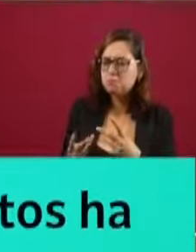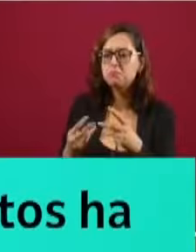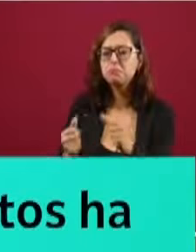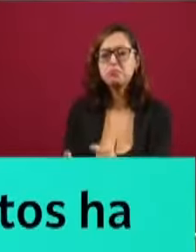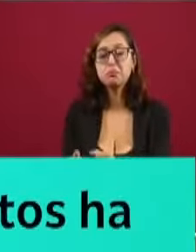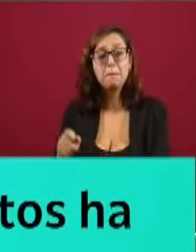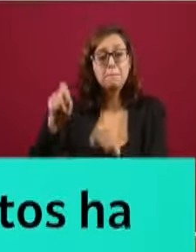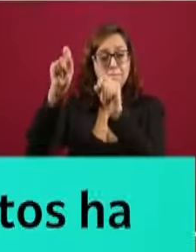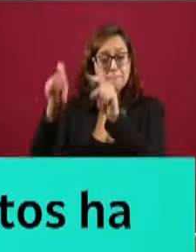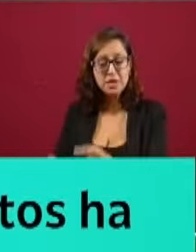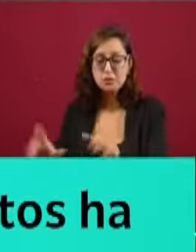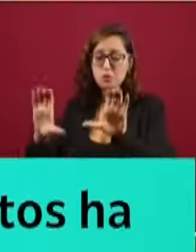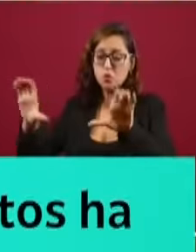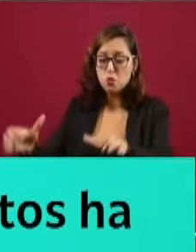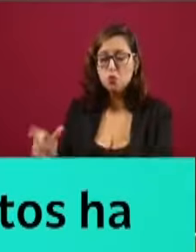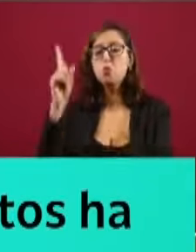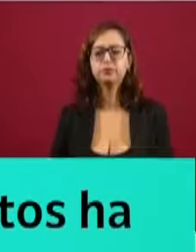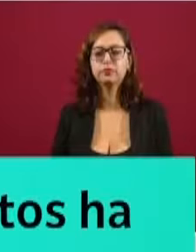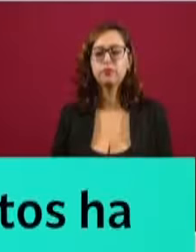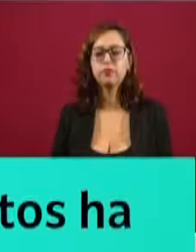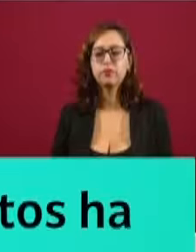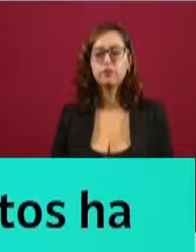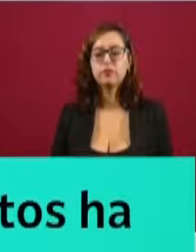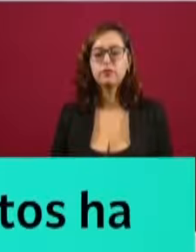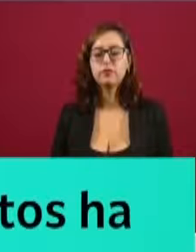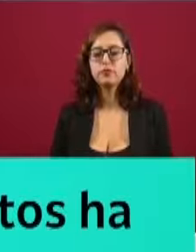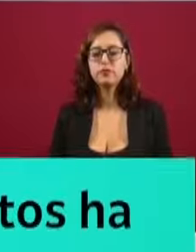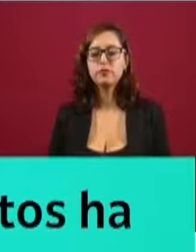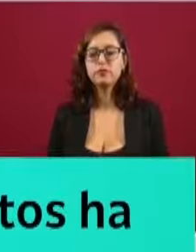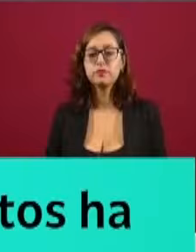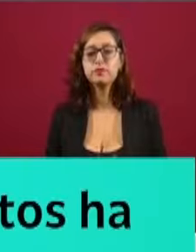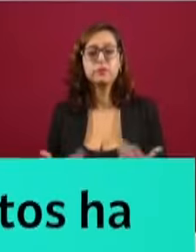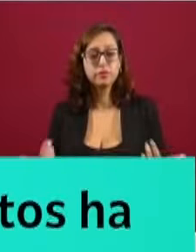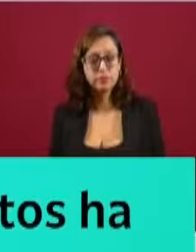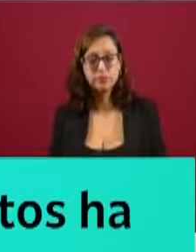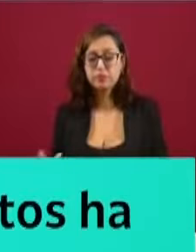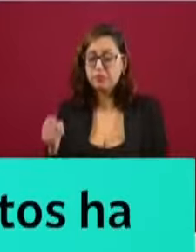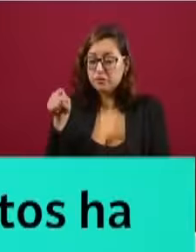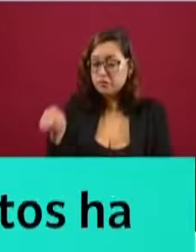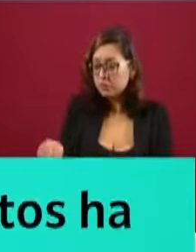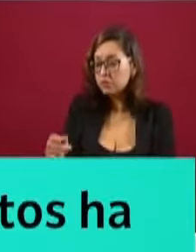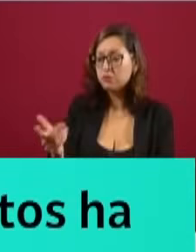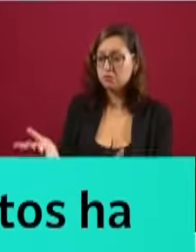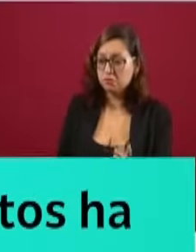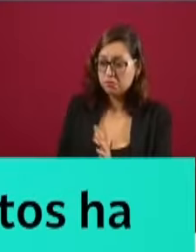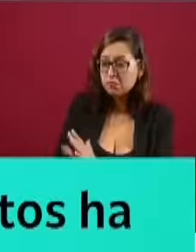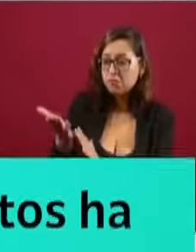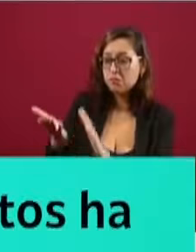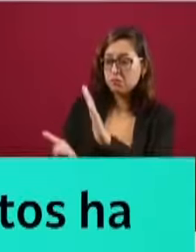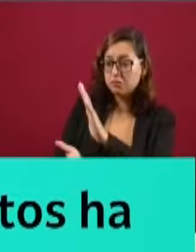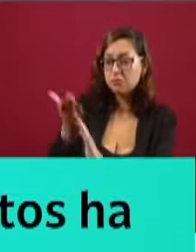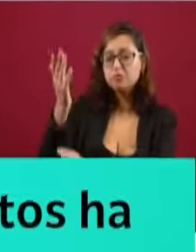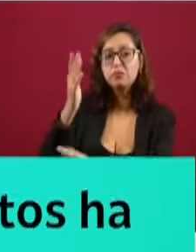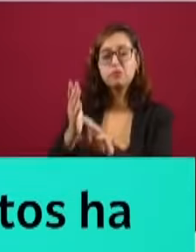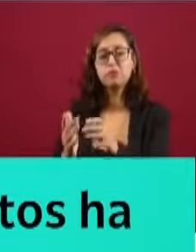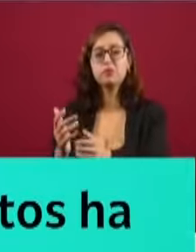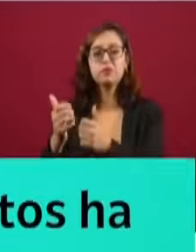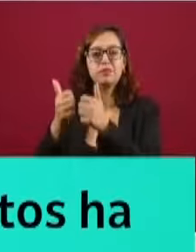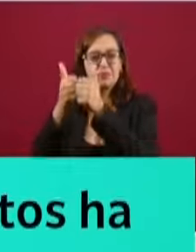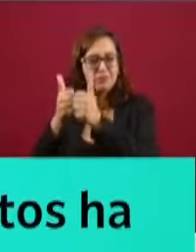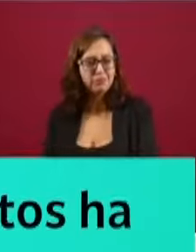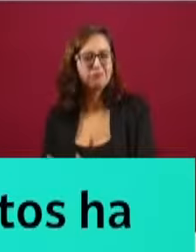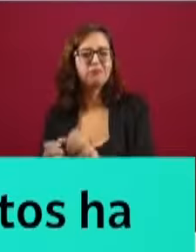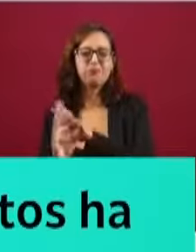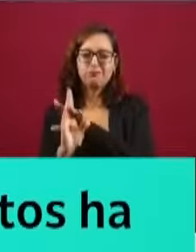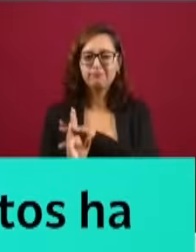gobierno ahorrar 213 mil millones de pesos, aseguró el presidente de México, Andrés Manuel López Obrador, durante el